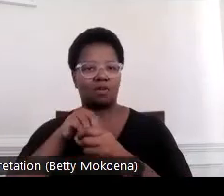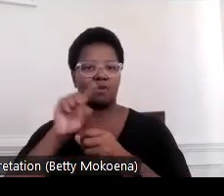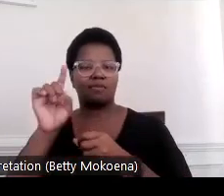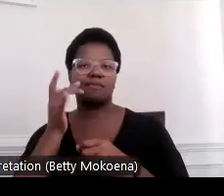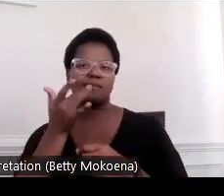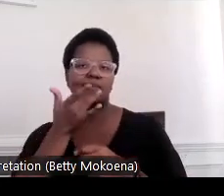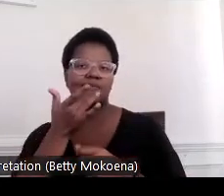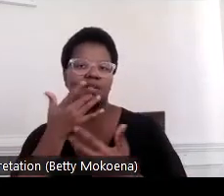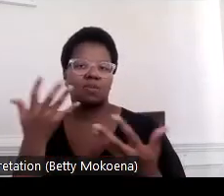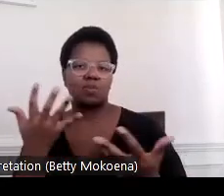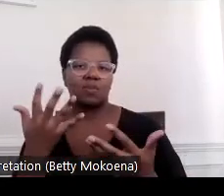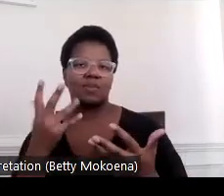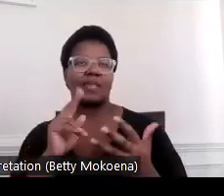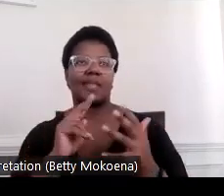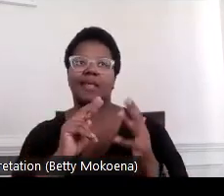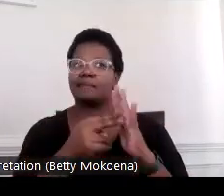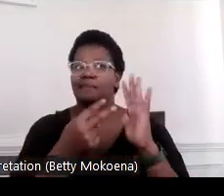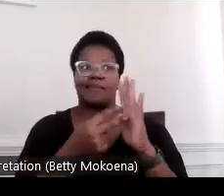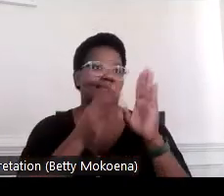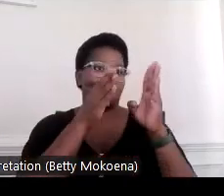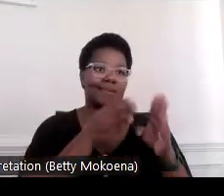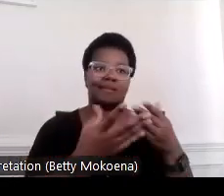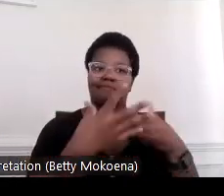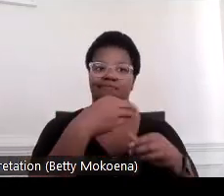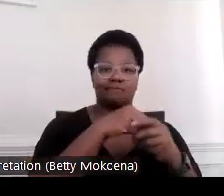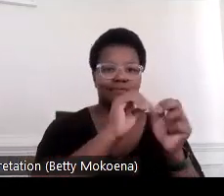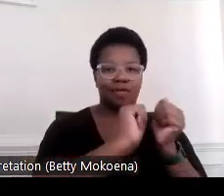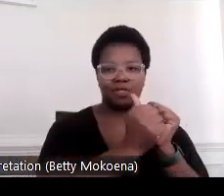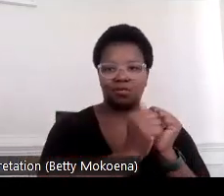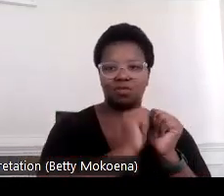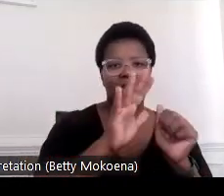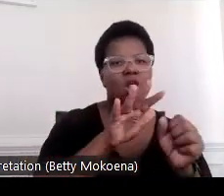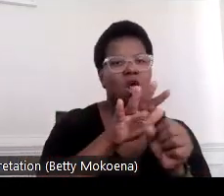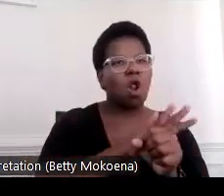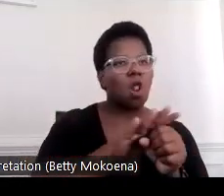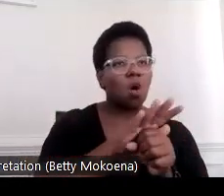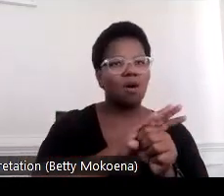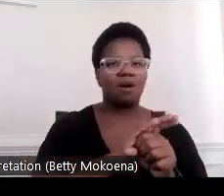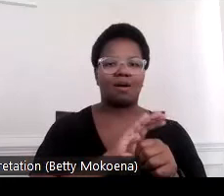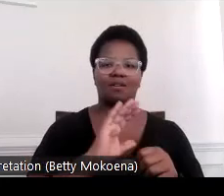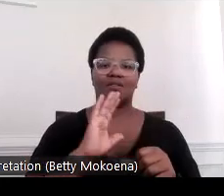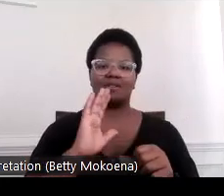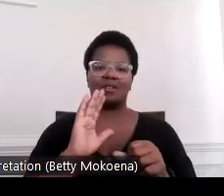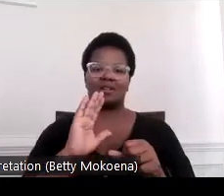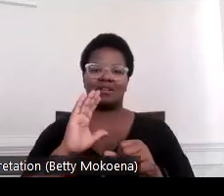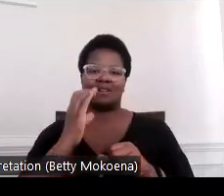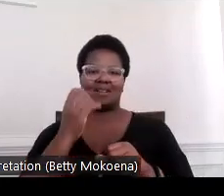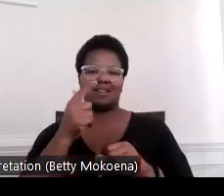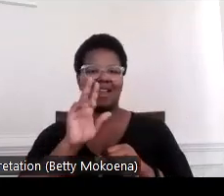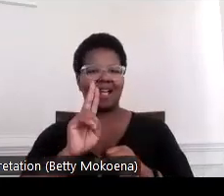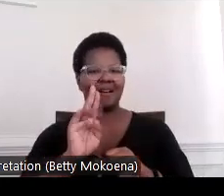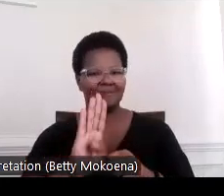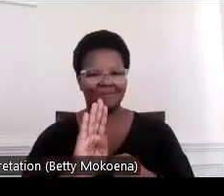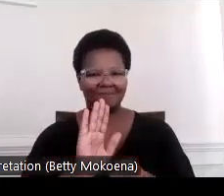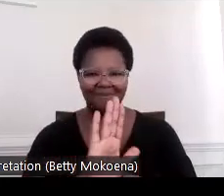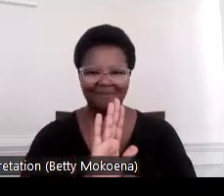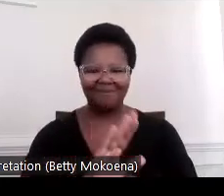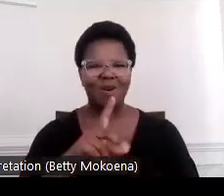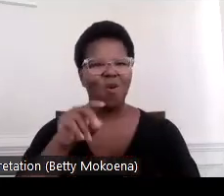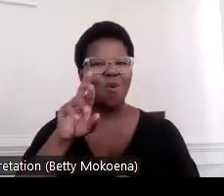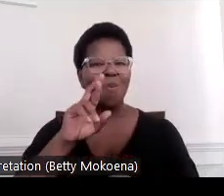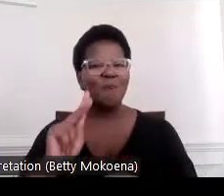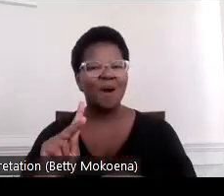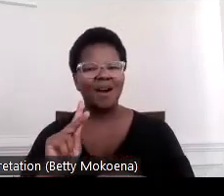actividades pueden ser coordinadas para incluir la preferencia de esa persona por ejemplo si quieren participar